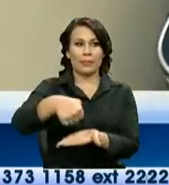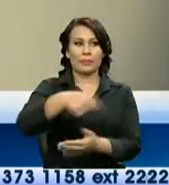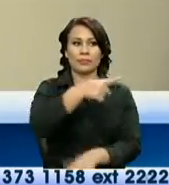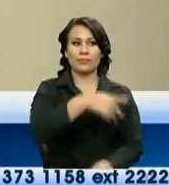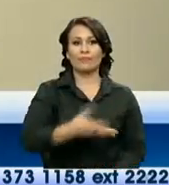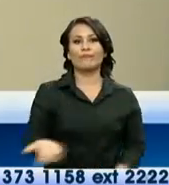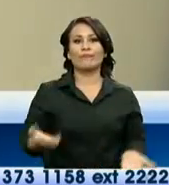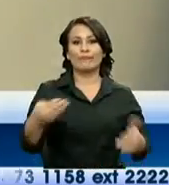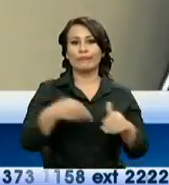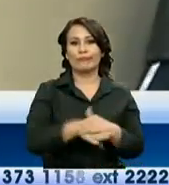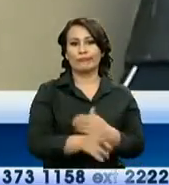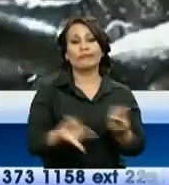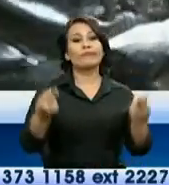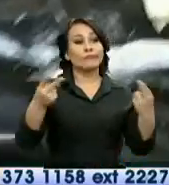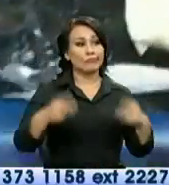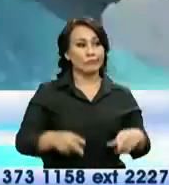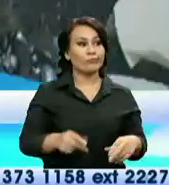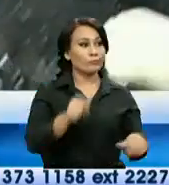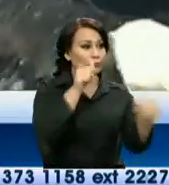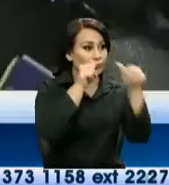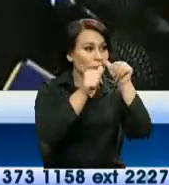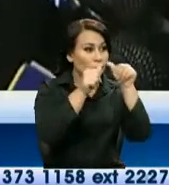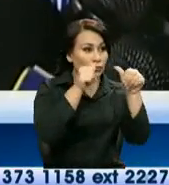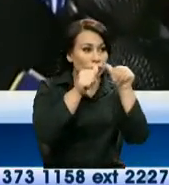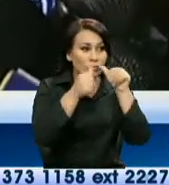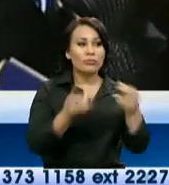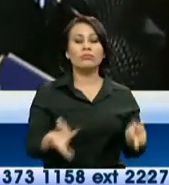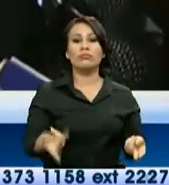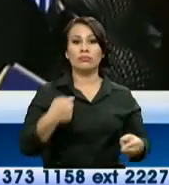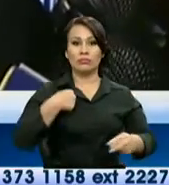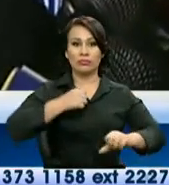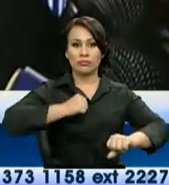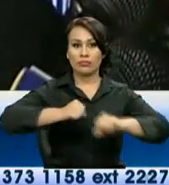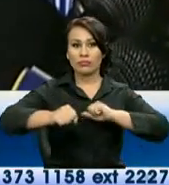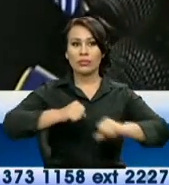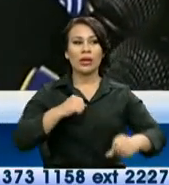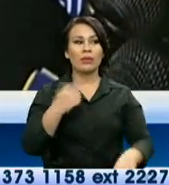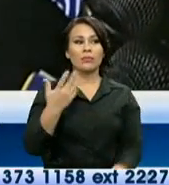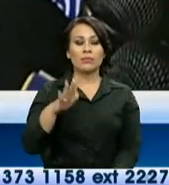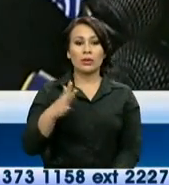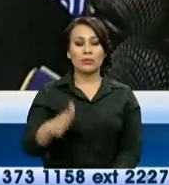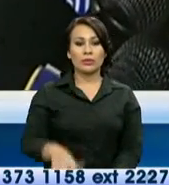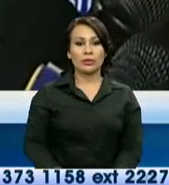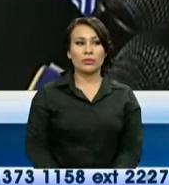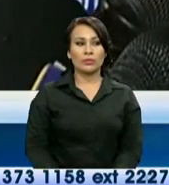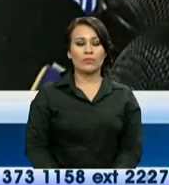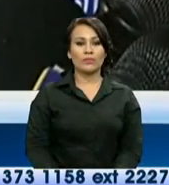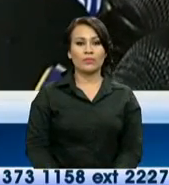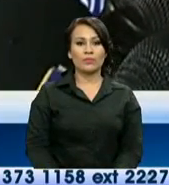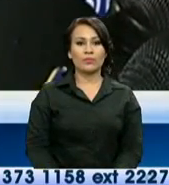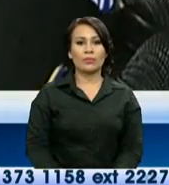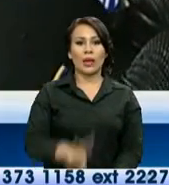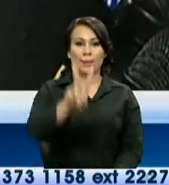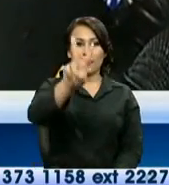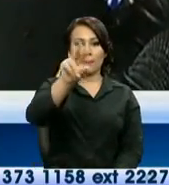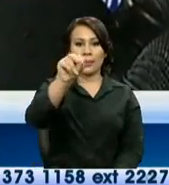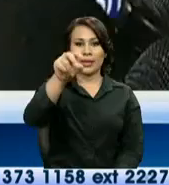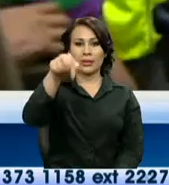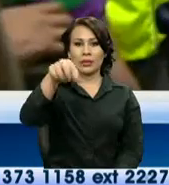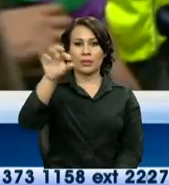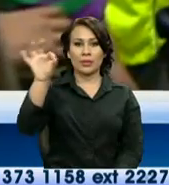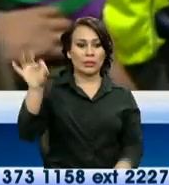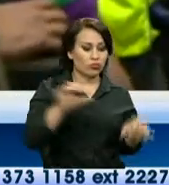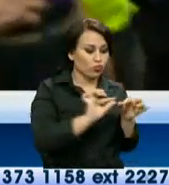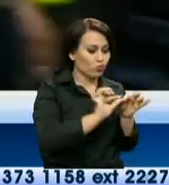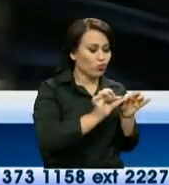en el interior lo que es alcaloide. Ellos manejaban aproximadamente una cantidad de 20.000 dosis a la semana.